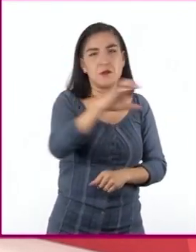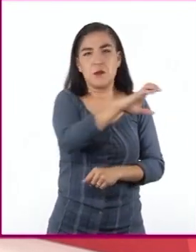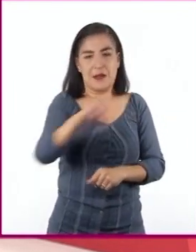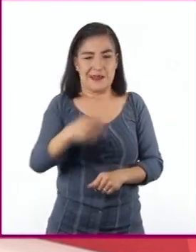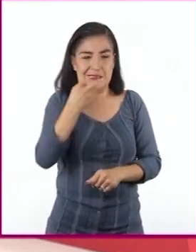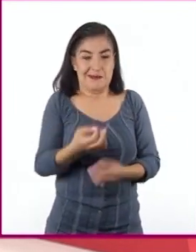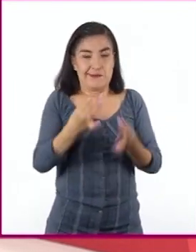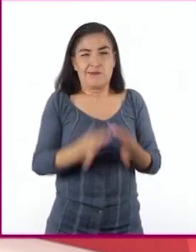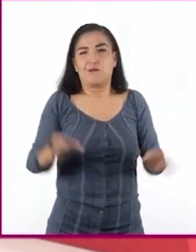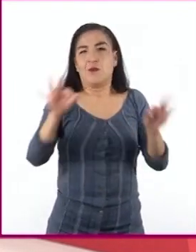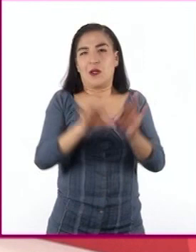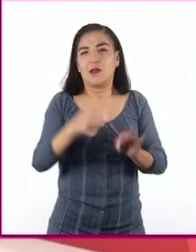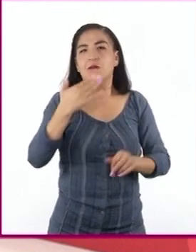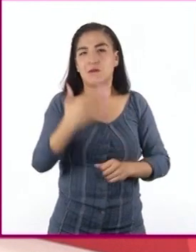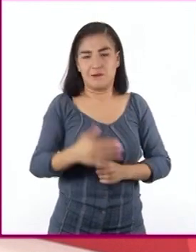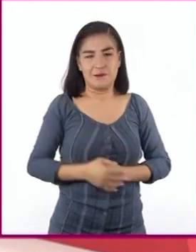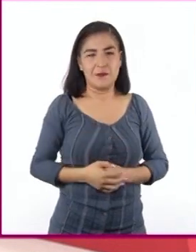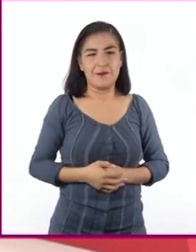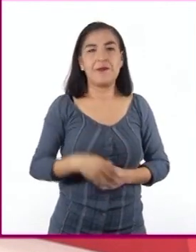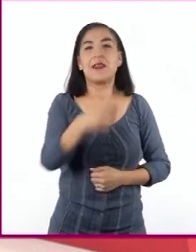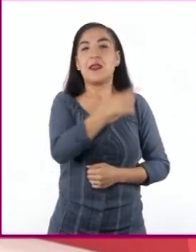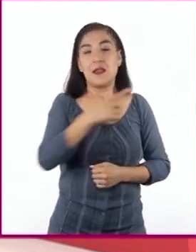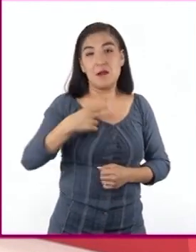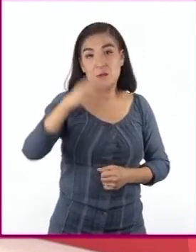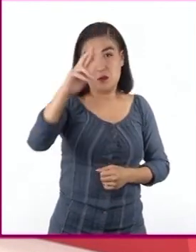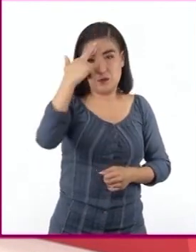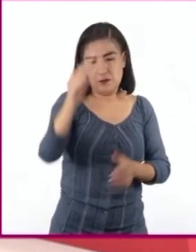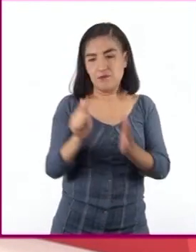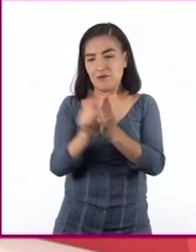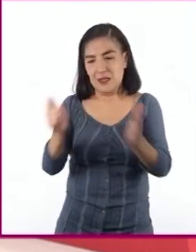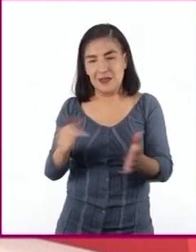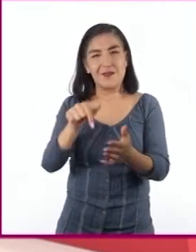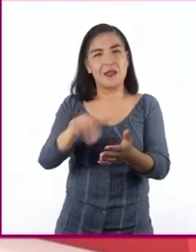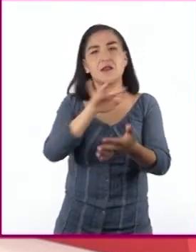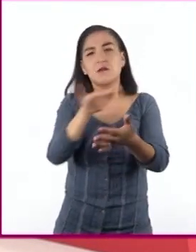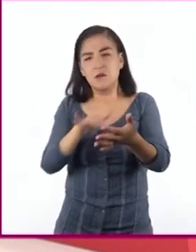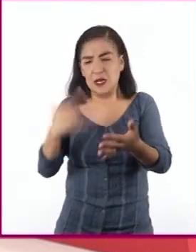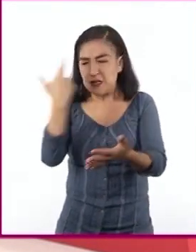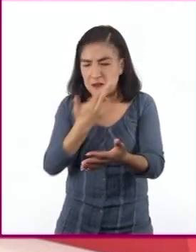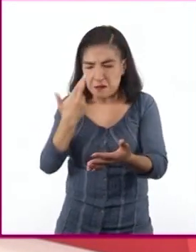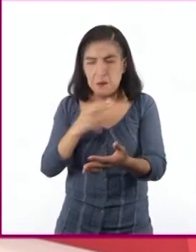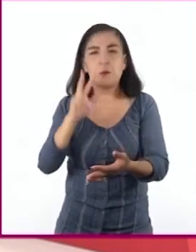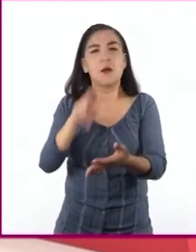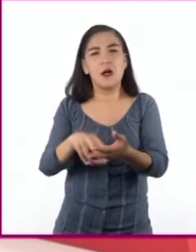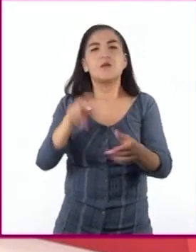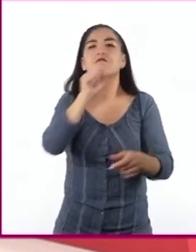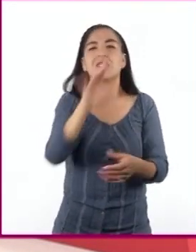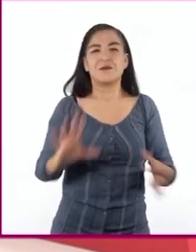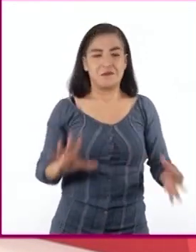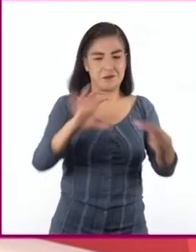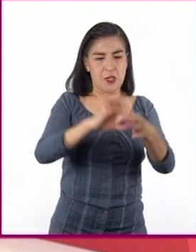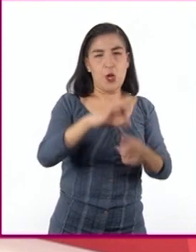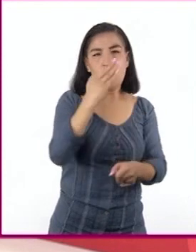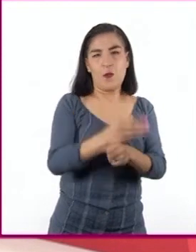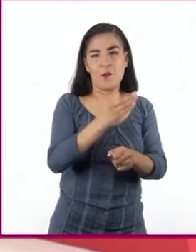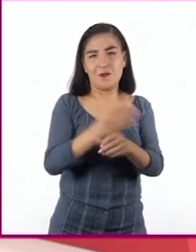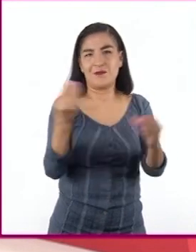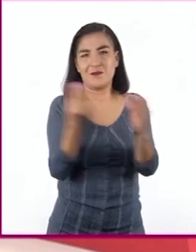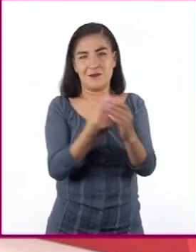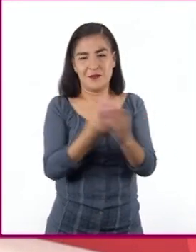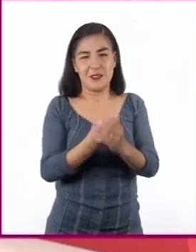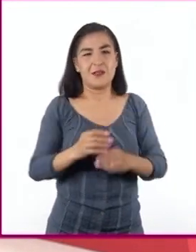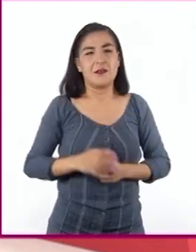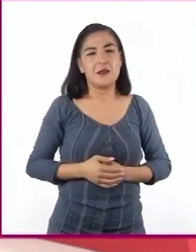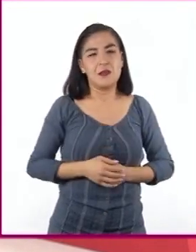esta. Recuerden revisar su libro de texto para complementar el tema visto en esta sesión